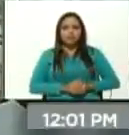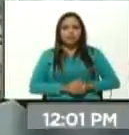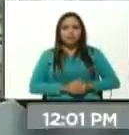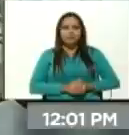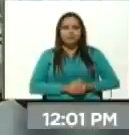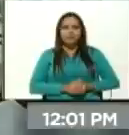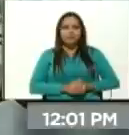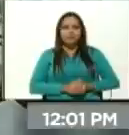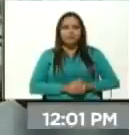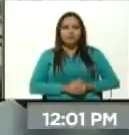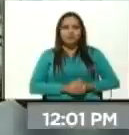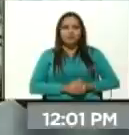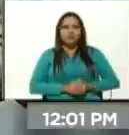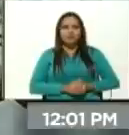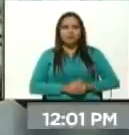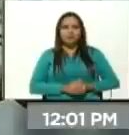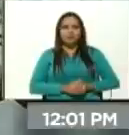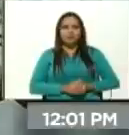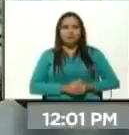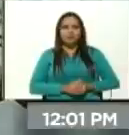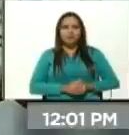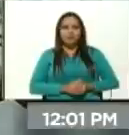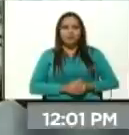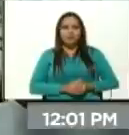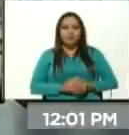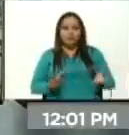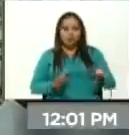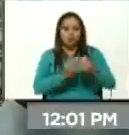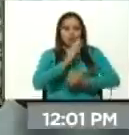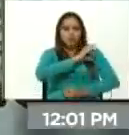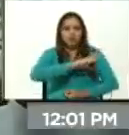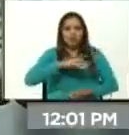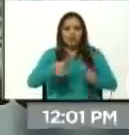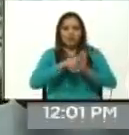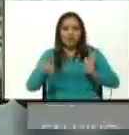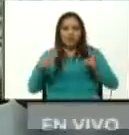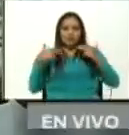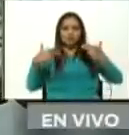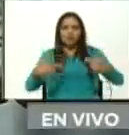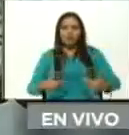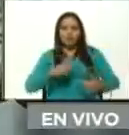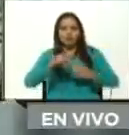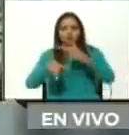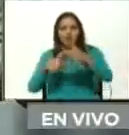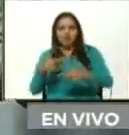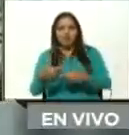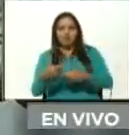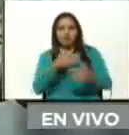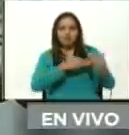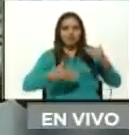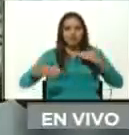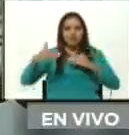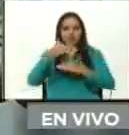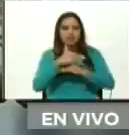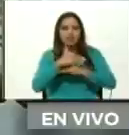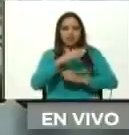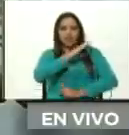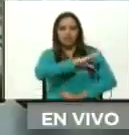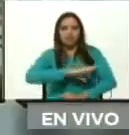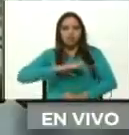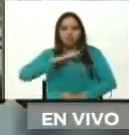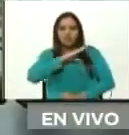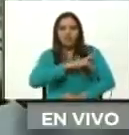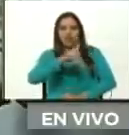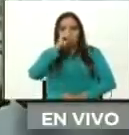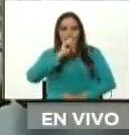Alta Comisionada de Naciones Unidas para los Derechos Humanos. Después de la visita de la Alta Comisionada Michelle Bachelet en junio del